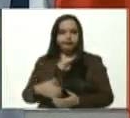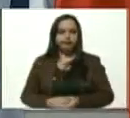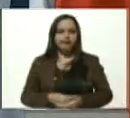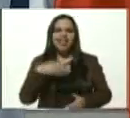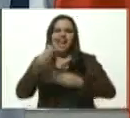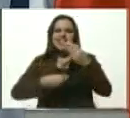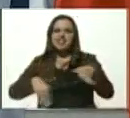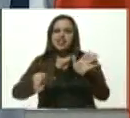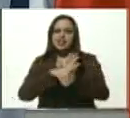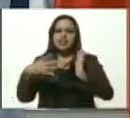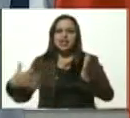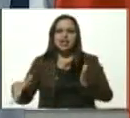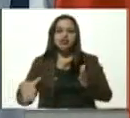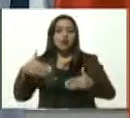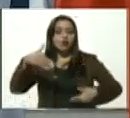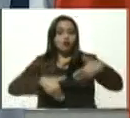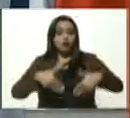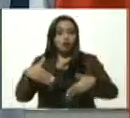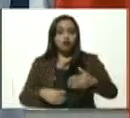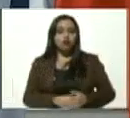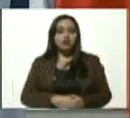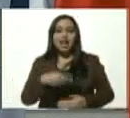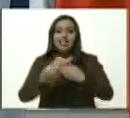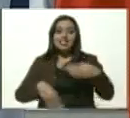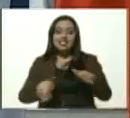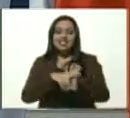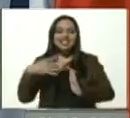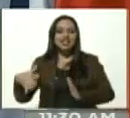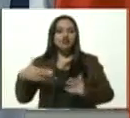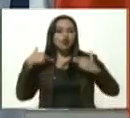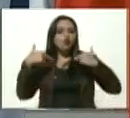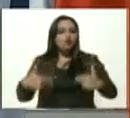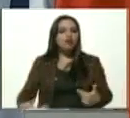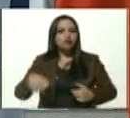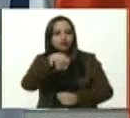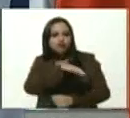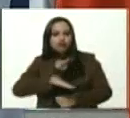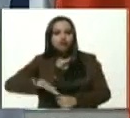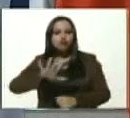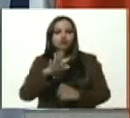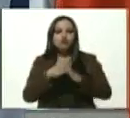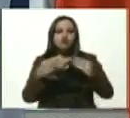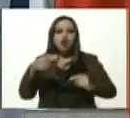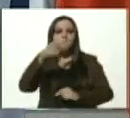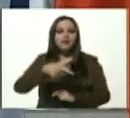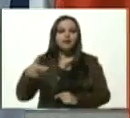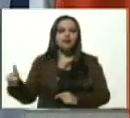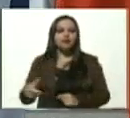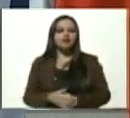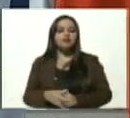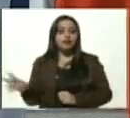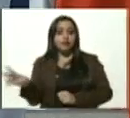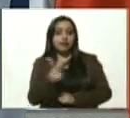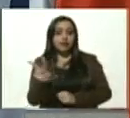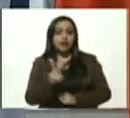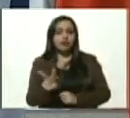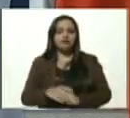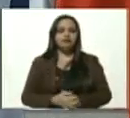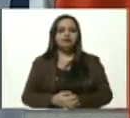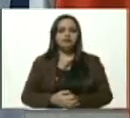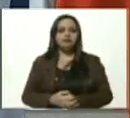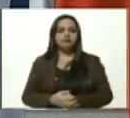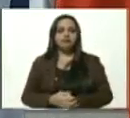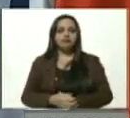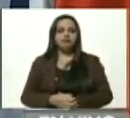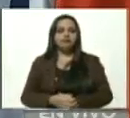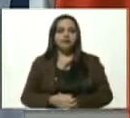al sufragio como un derecho humano de todos y todas las venezolanos y no